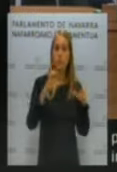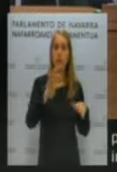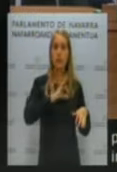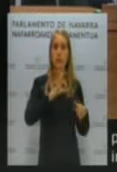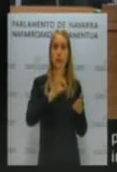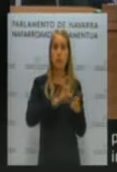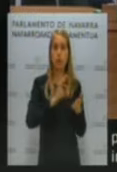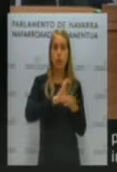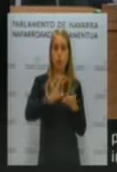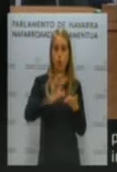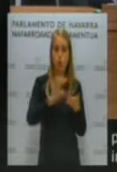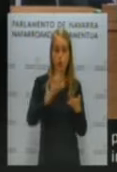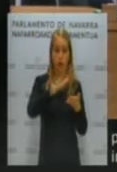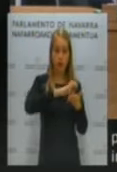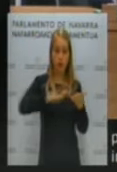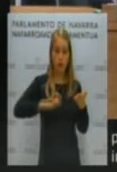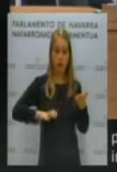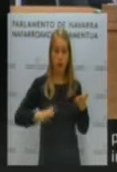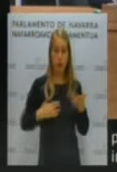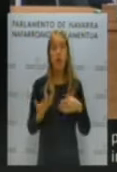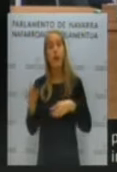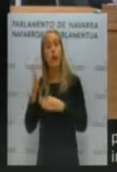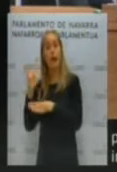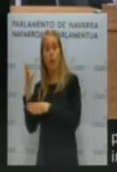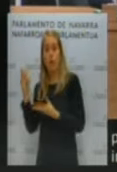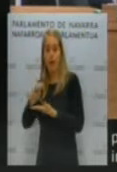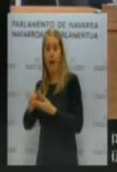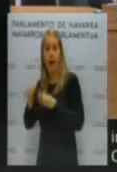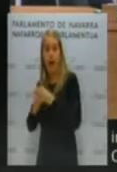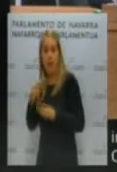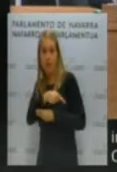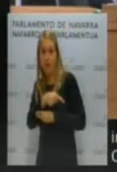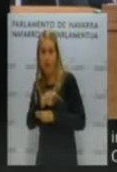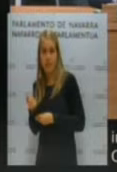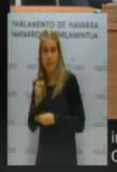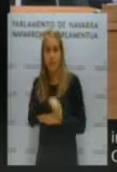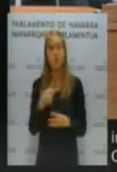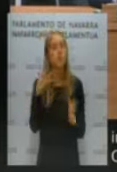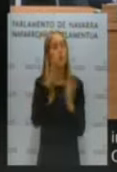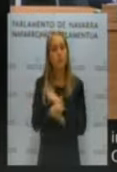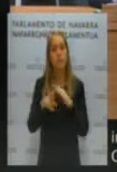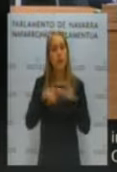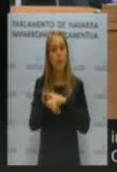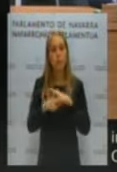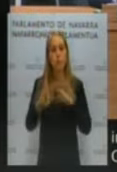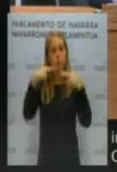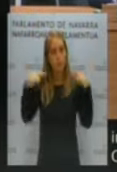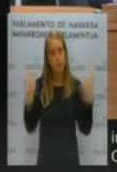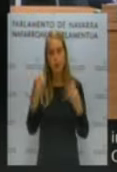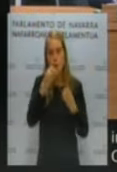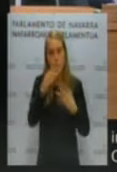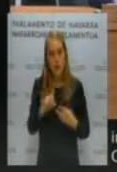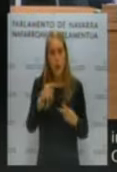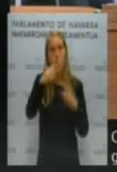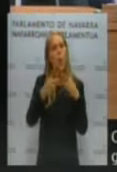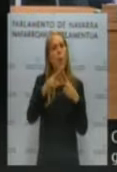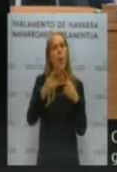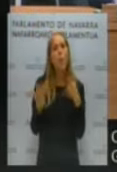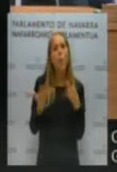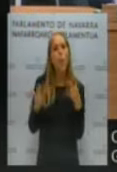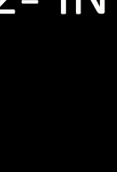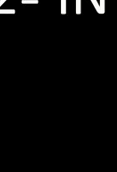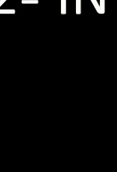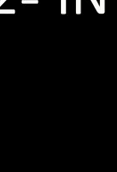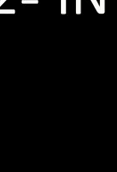consejero redacta las notas de prensa de Gero Abay, lo cual estamos hablando de un uso indebido de los recursos públicos. ¿Cuál de las dos es lo que ocurre?